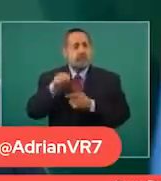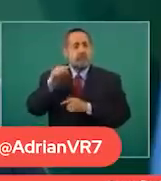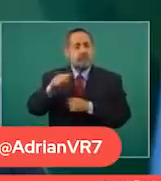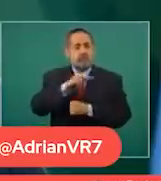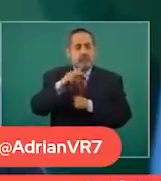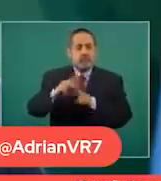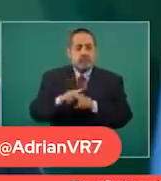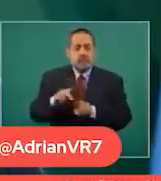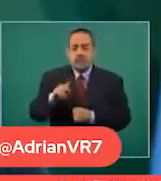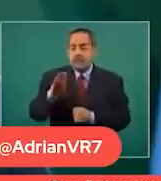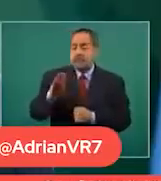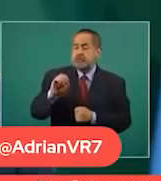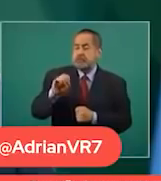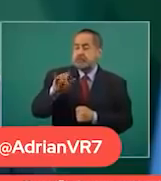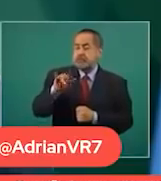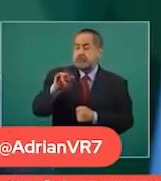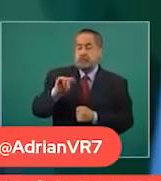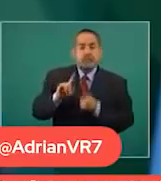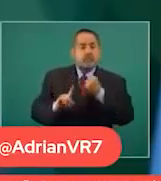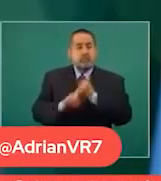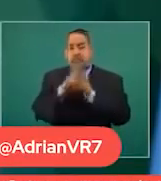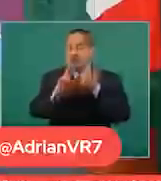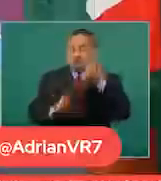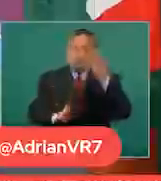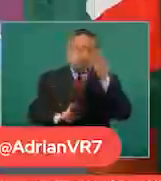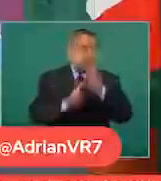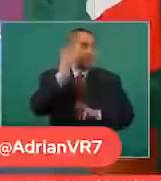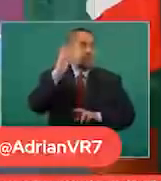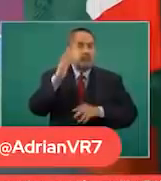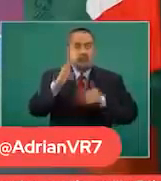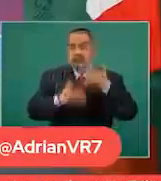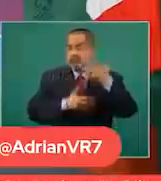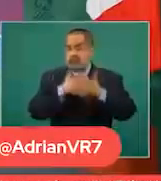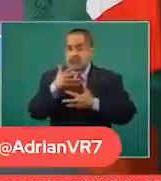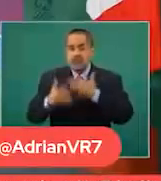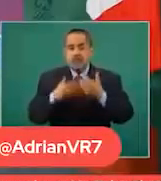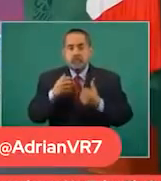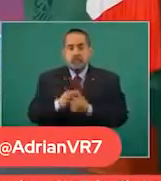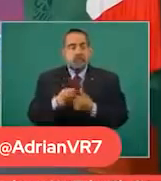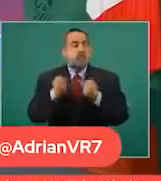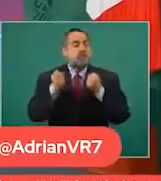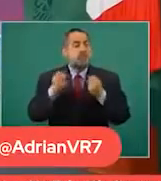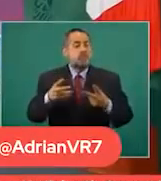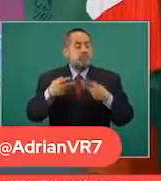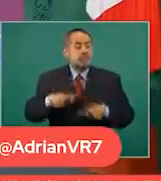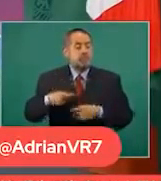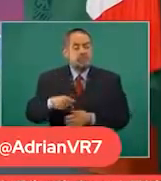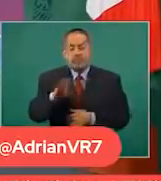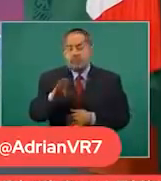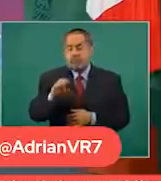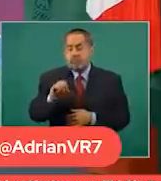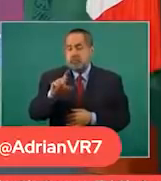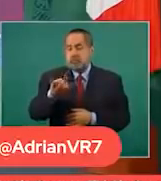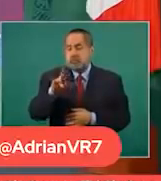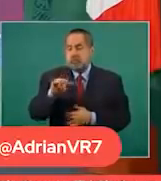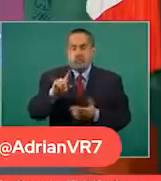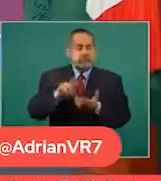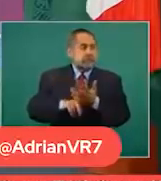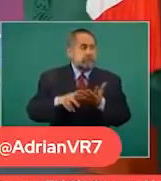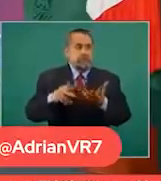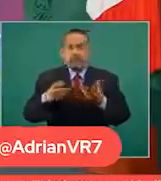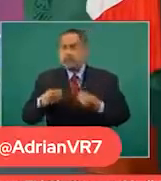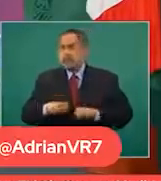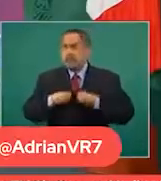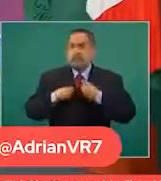leyes, encontrar apoyo a políticas. La negociación de la deuda también fue muy áspera en